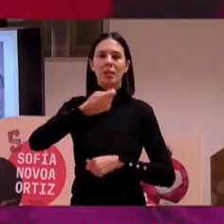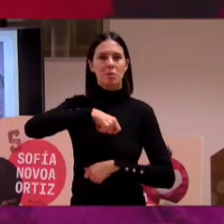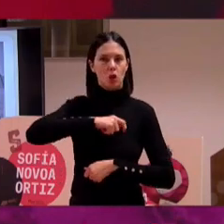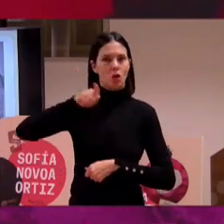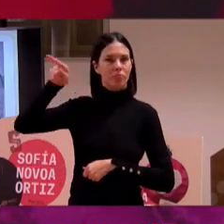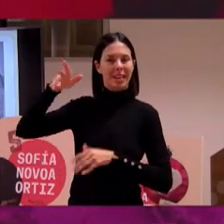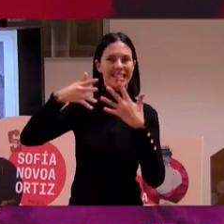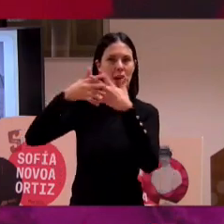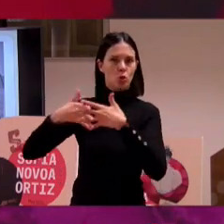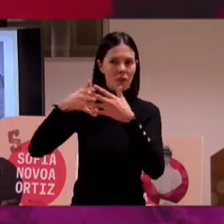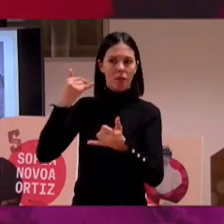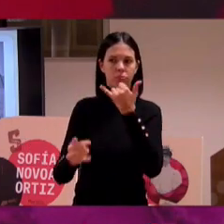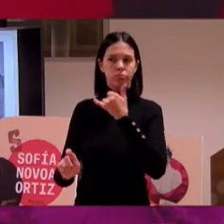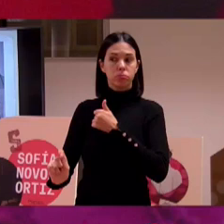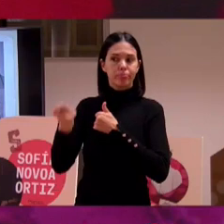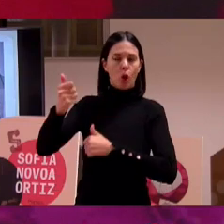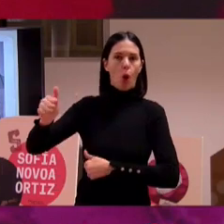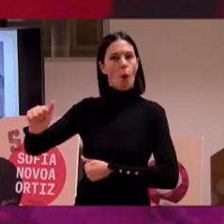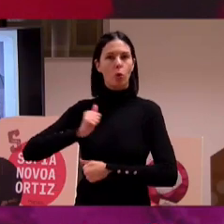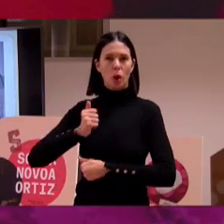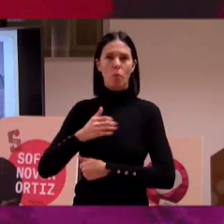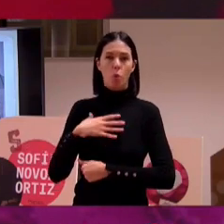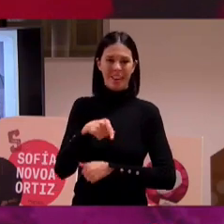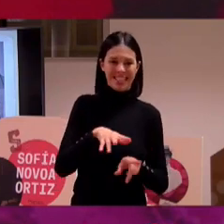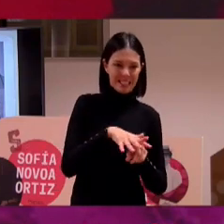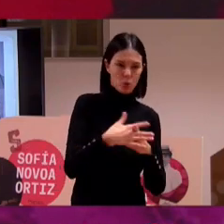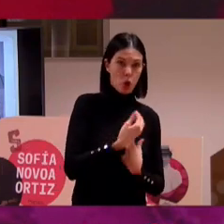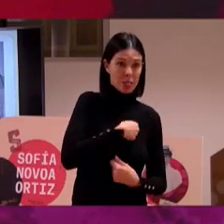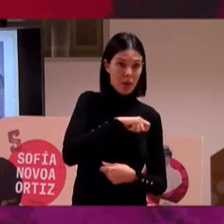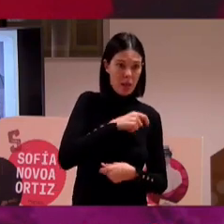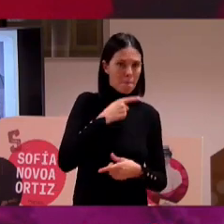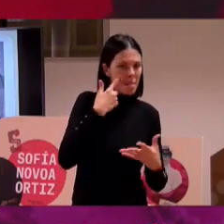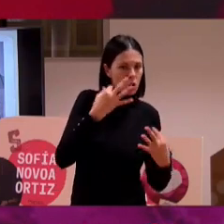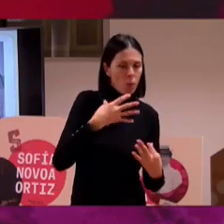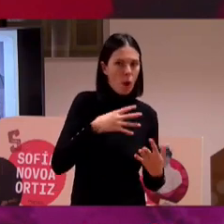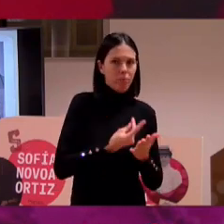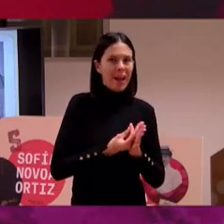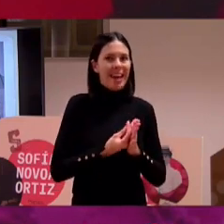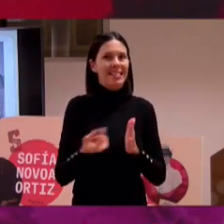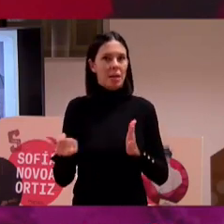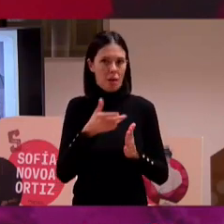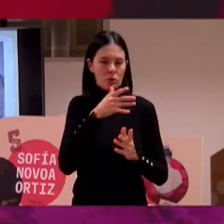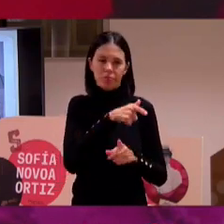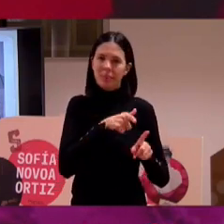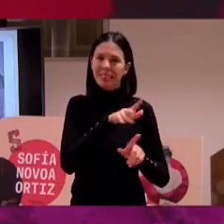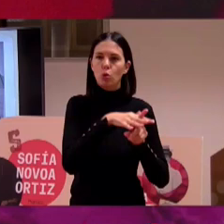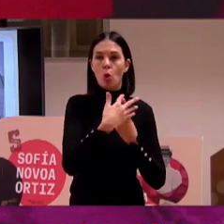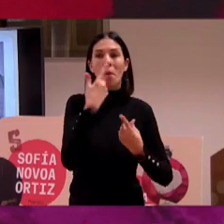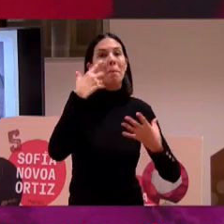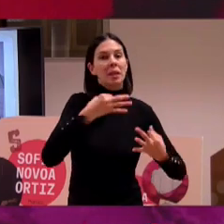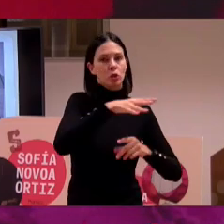Estados Unidos, conseguindo así a oportunidade de escapar desta situación perigosa que había na súa contorna